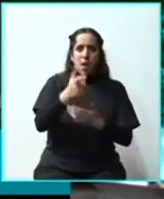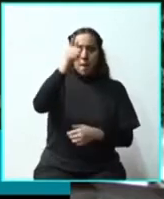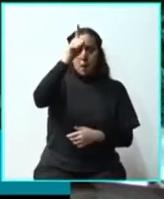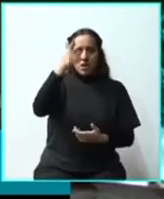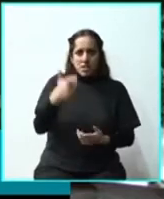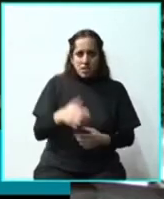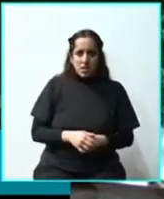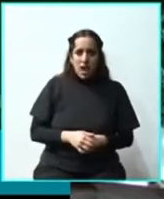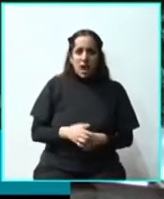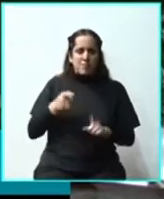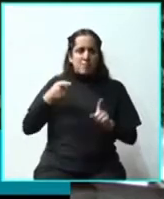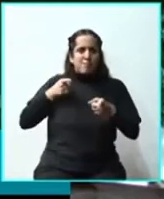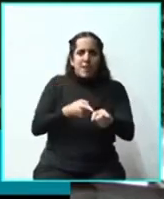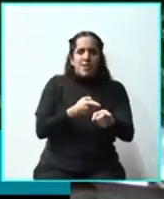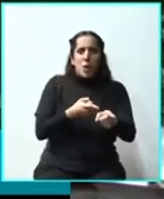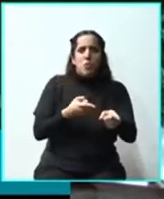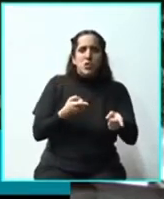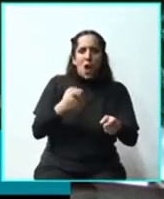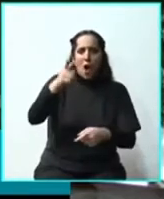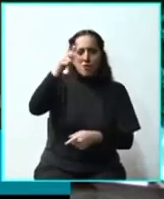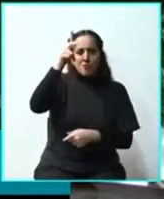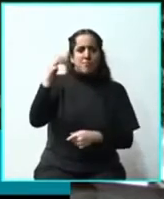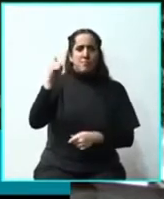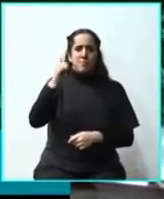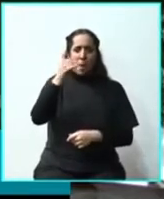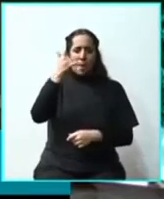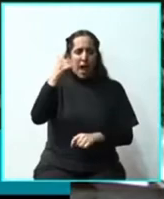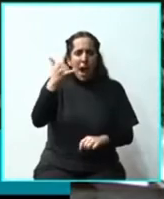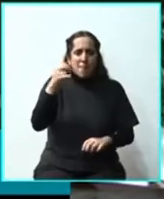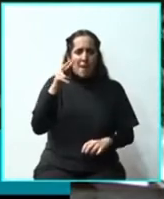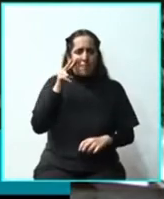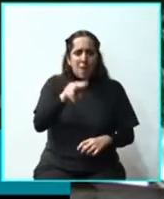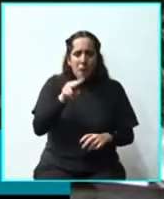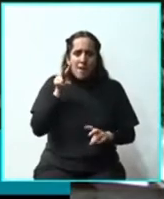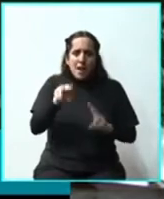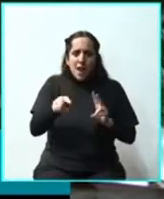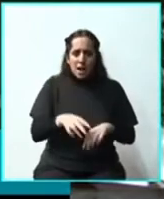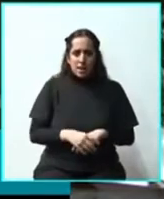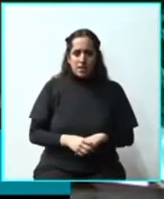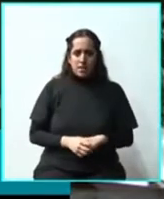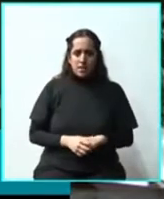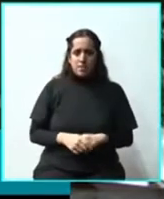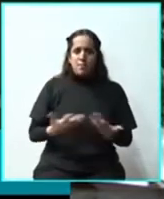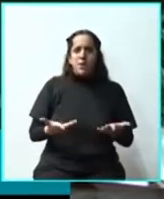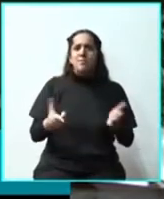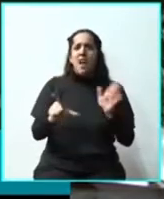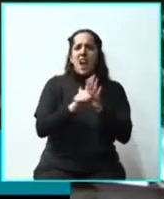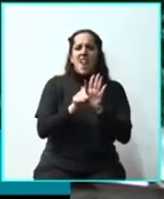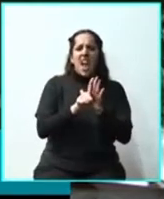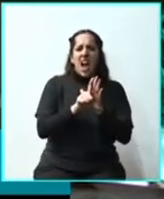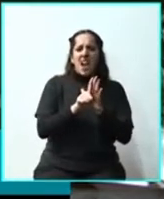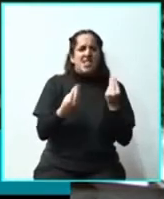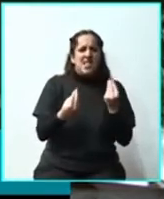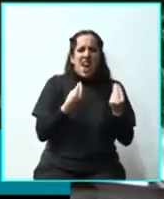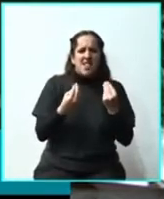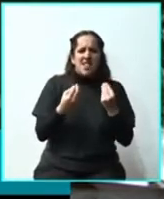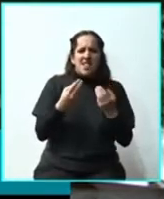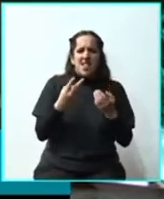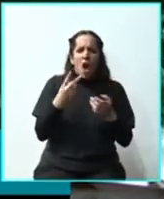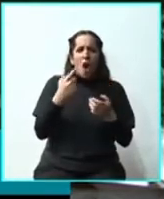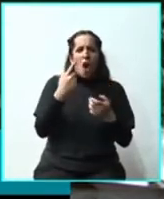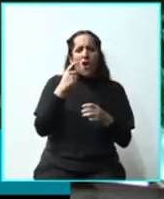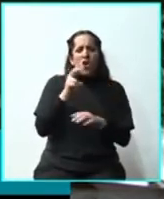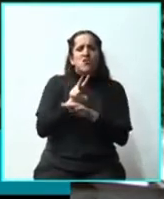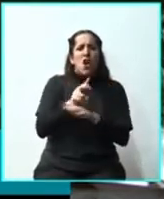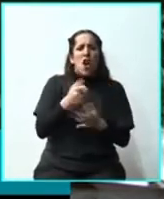Espionaje, persecución arbitraria. Entonces, ¿por qué vamos a legalizar o controlar los daños